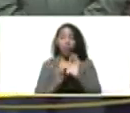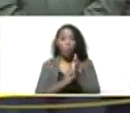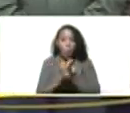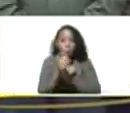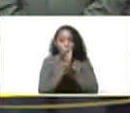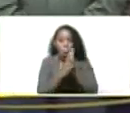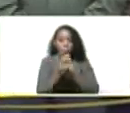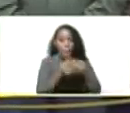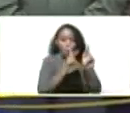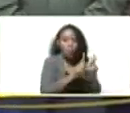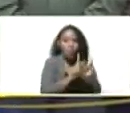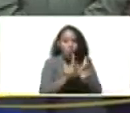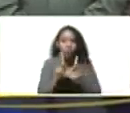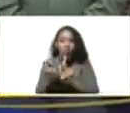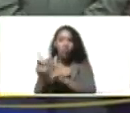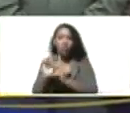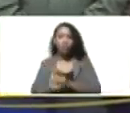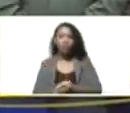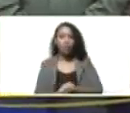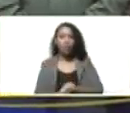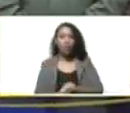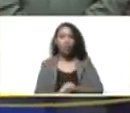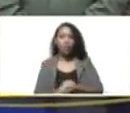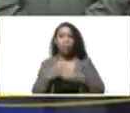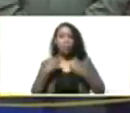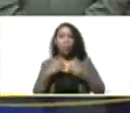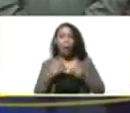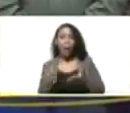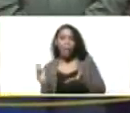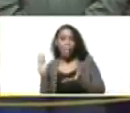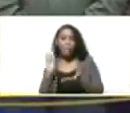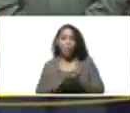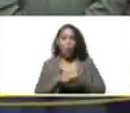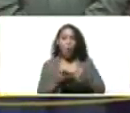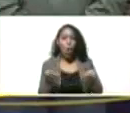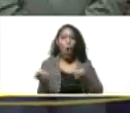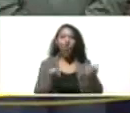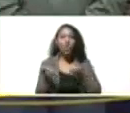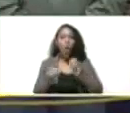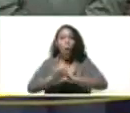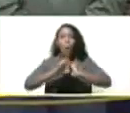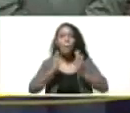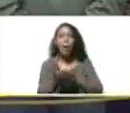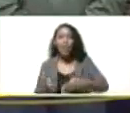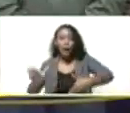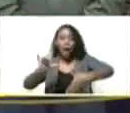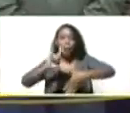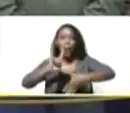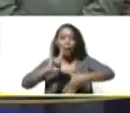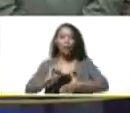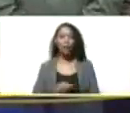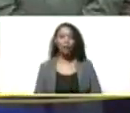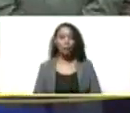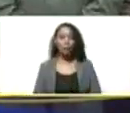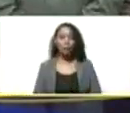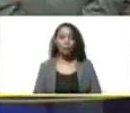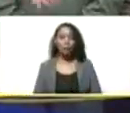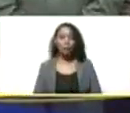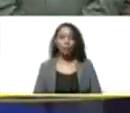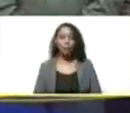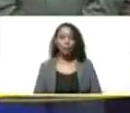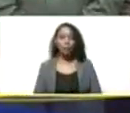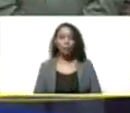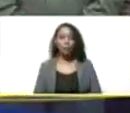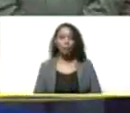planes para colonizar los países de la América Latina